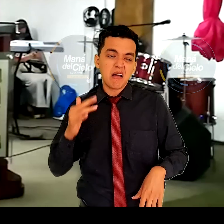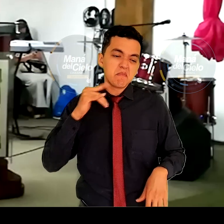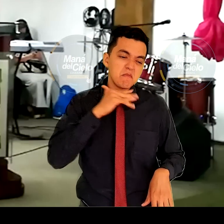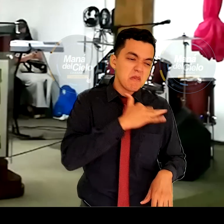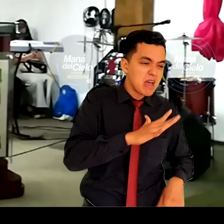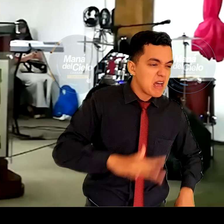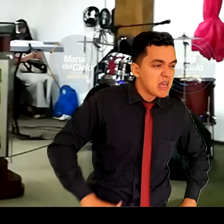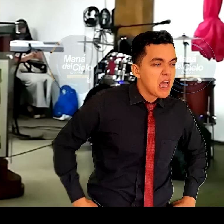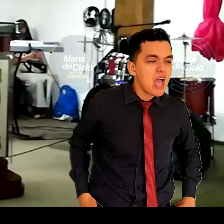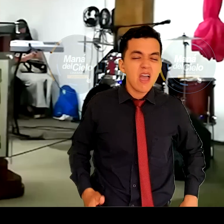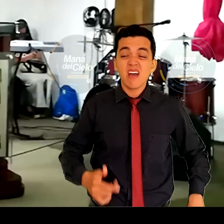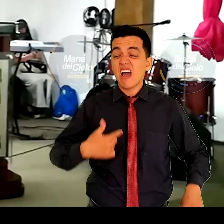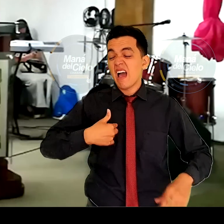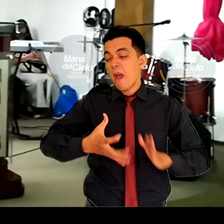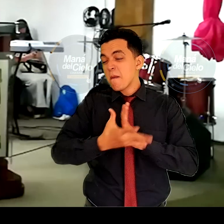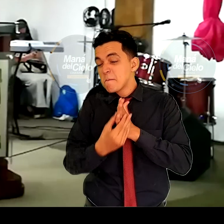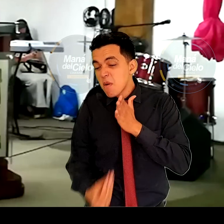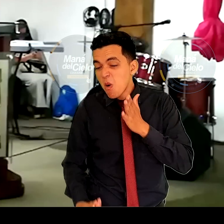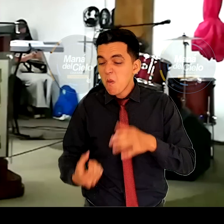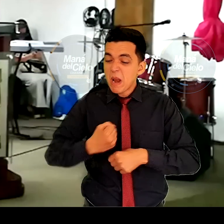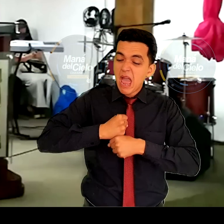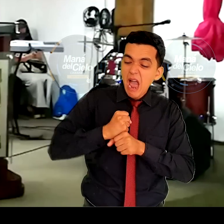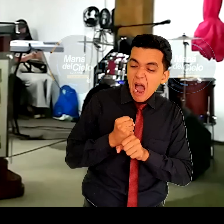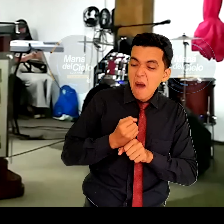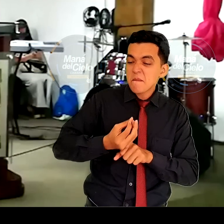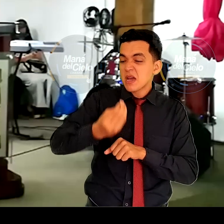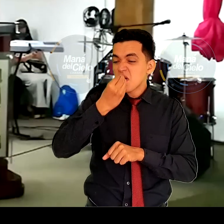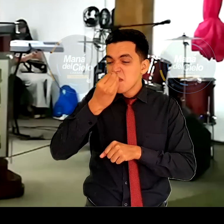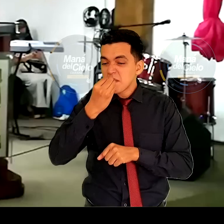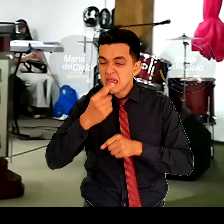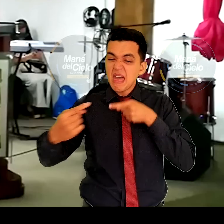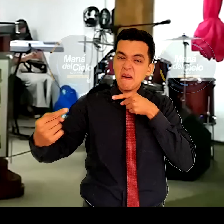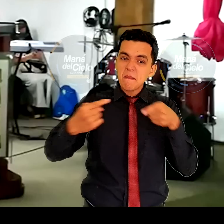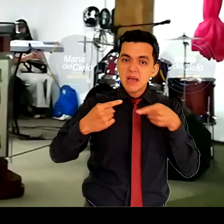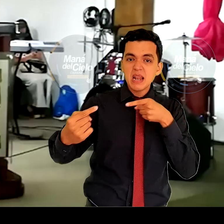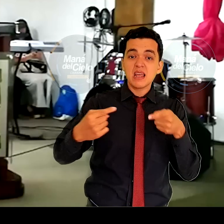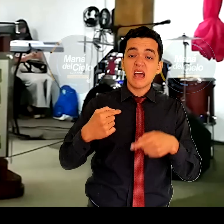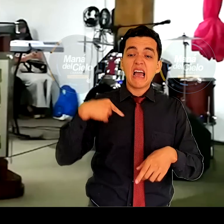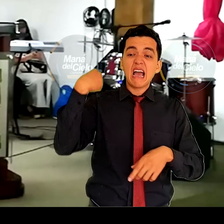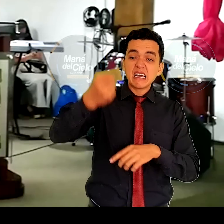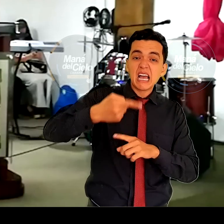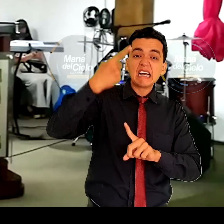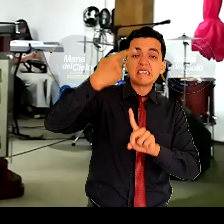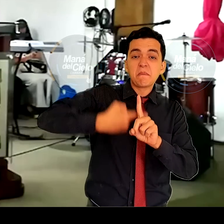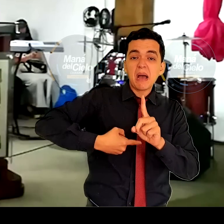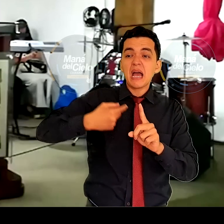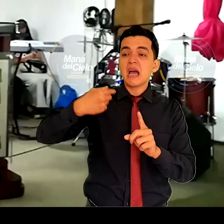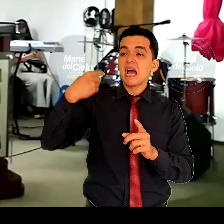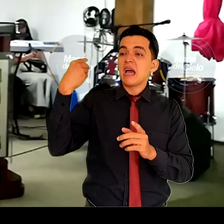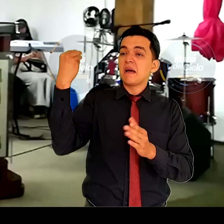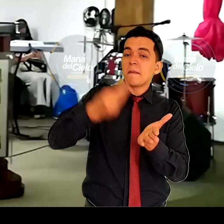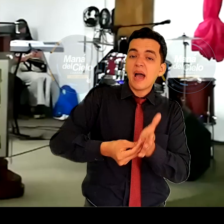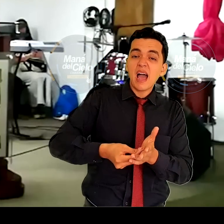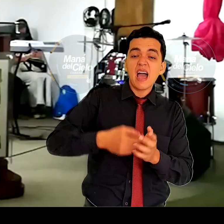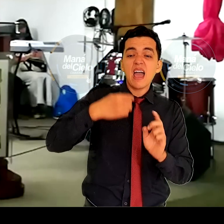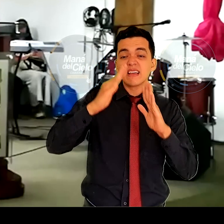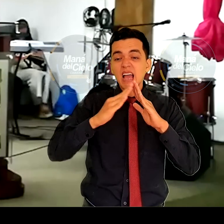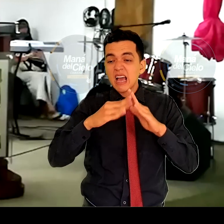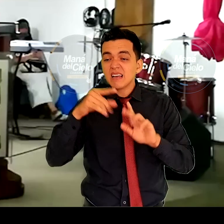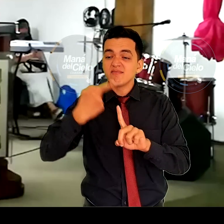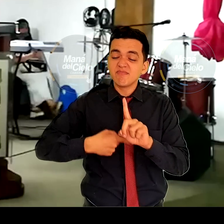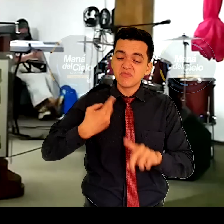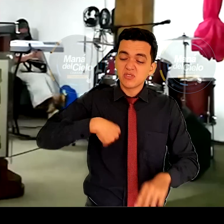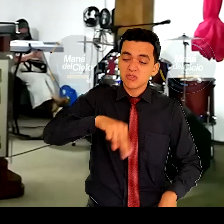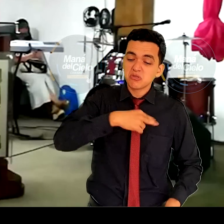esta pobreza, y es que nos vamos a morir de hambre, y es que la semana entrante se cumple el mes de arriendo y no hay plata, es que somos unos fracasados,